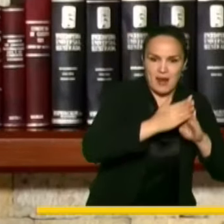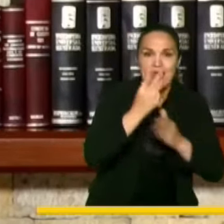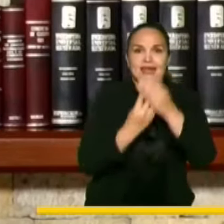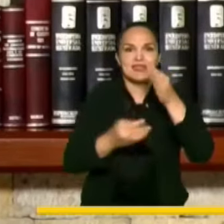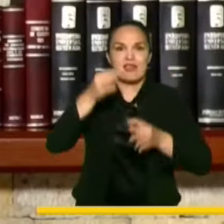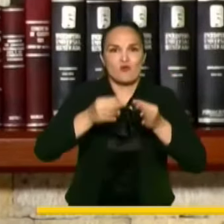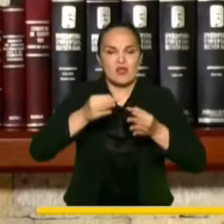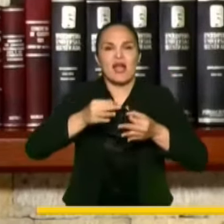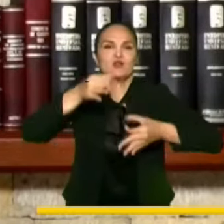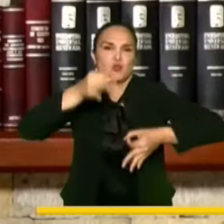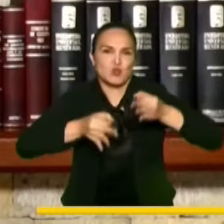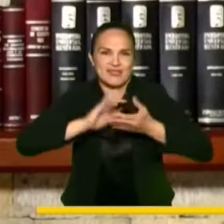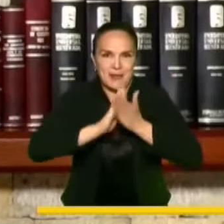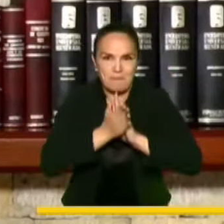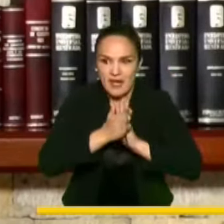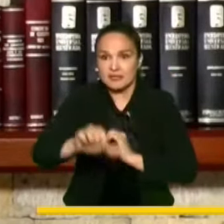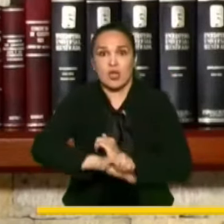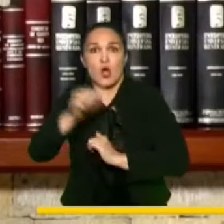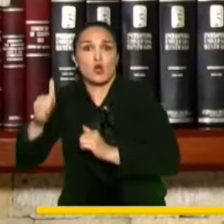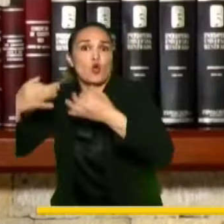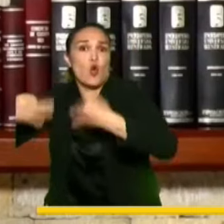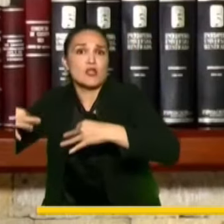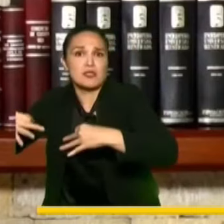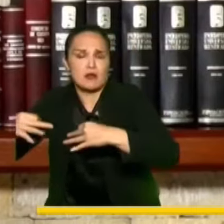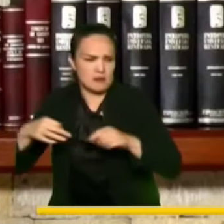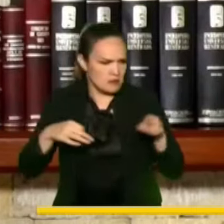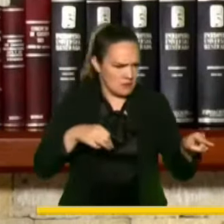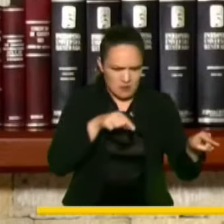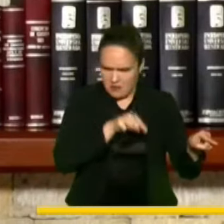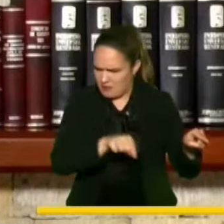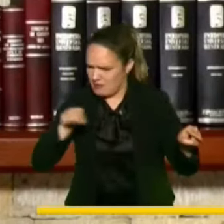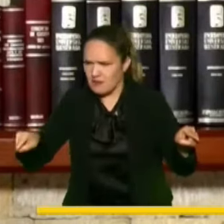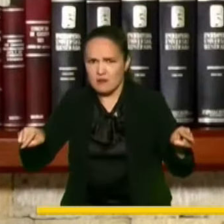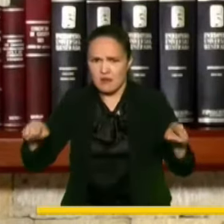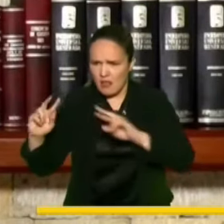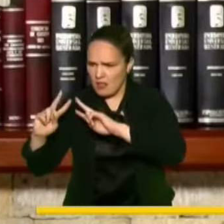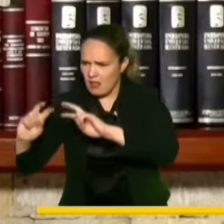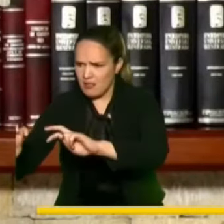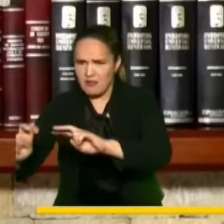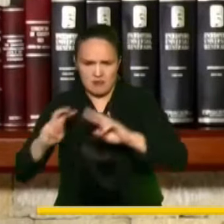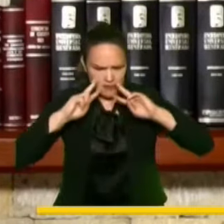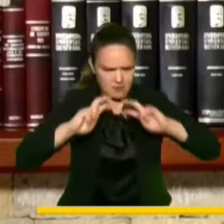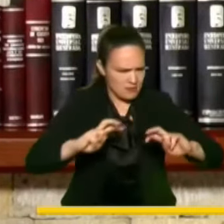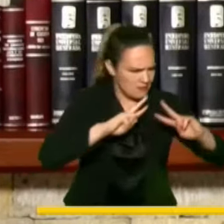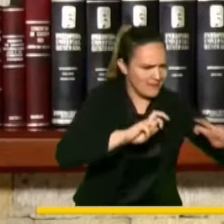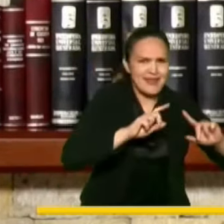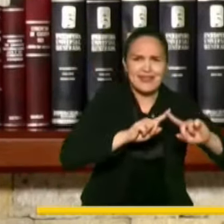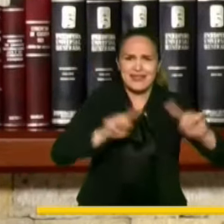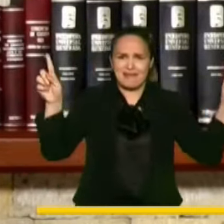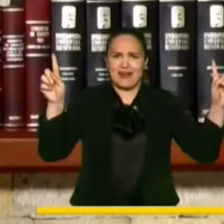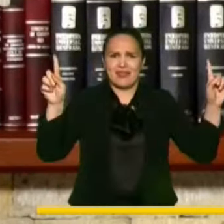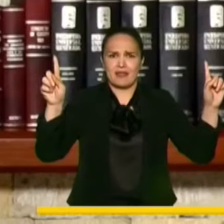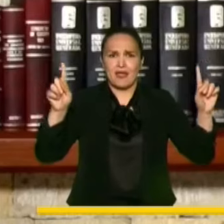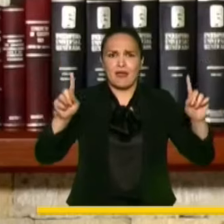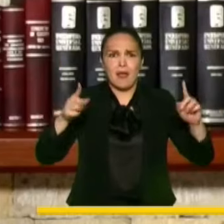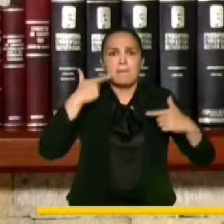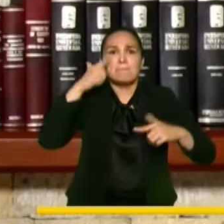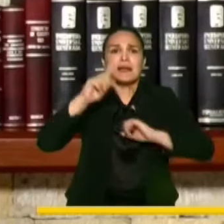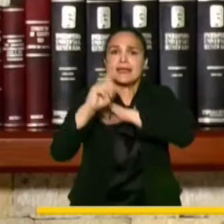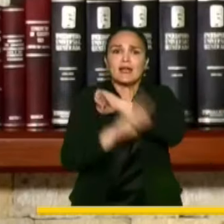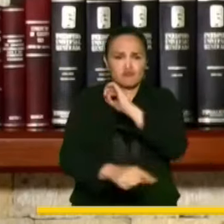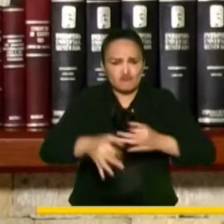se fragmentan los testimonios y se construye una impunidad predeterminada. La verdad debe ser